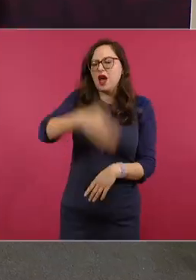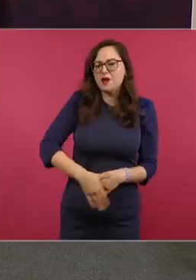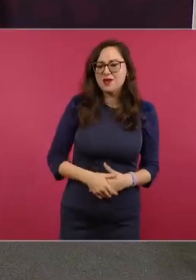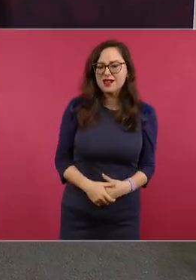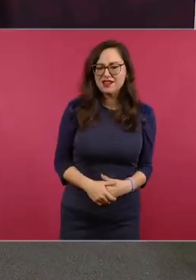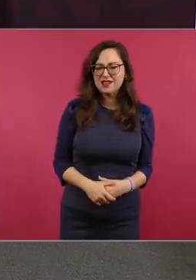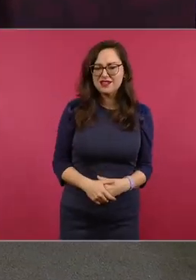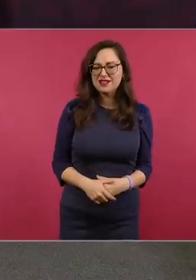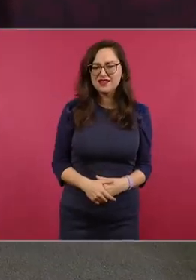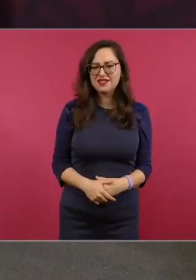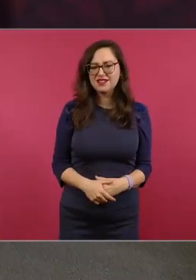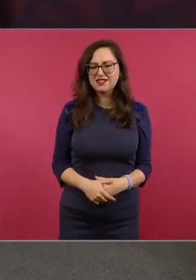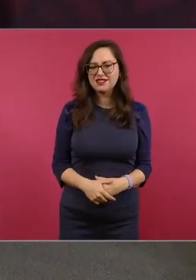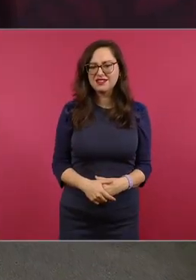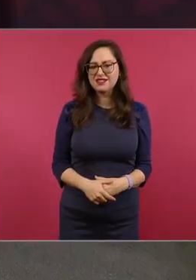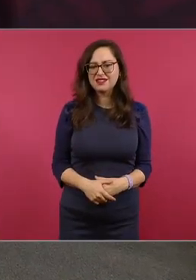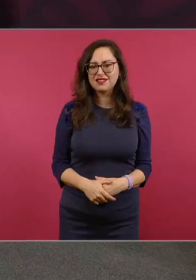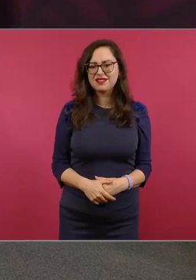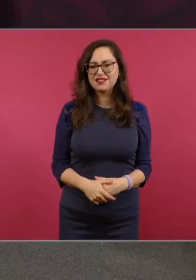Y se libera